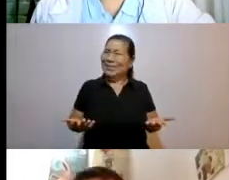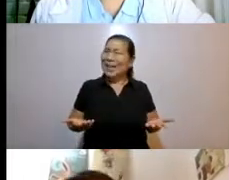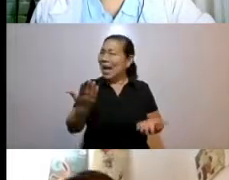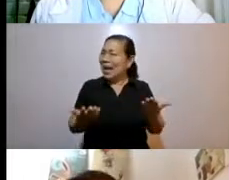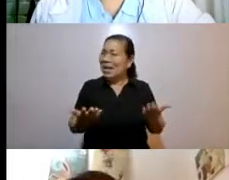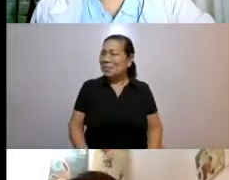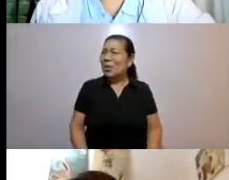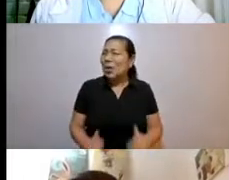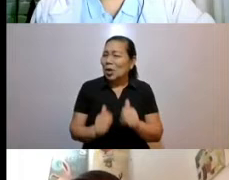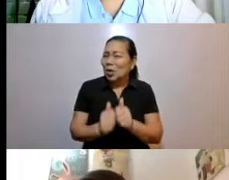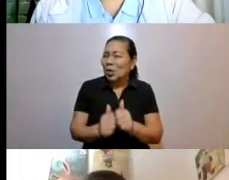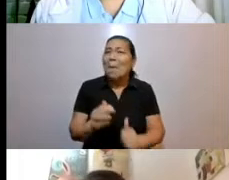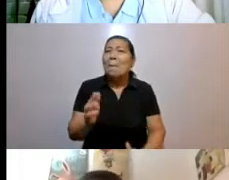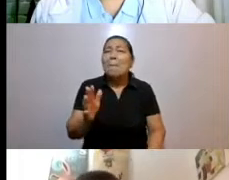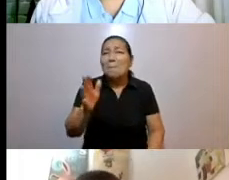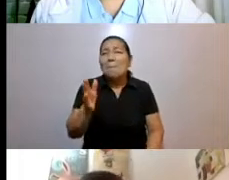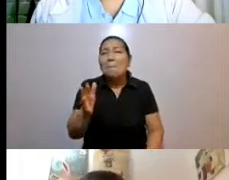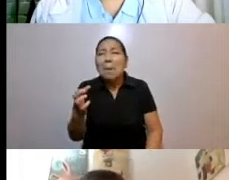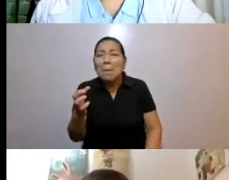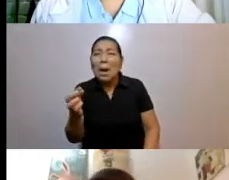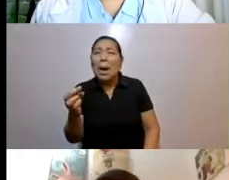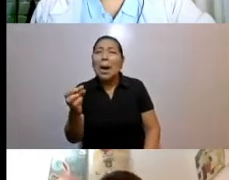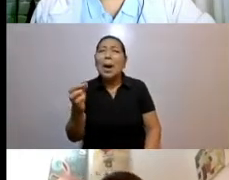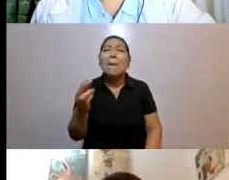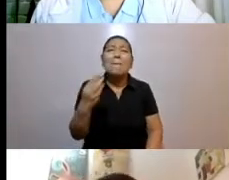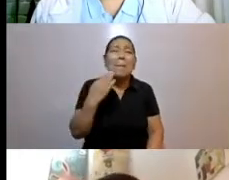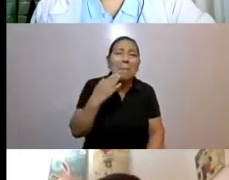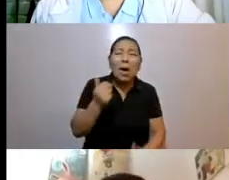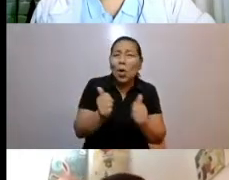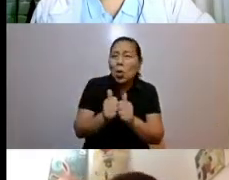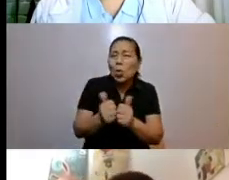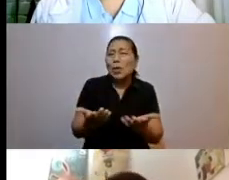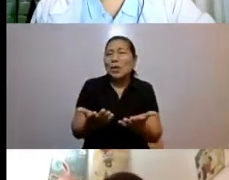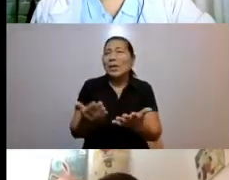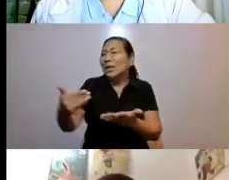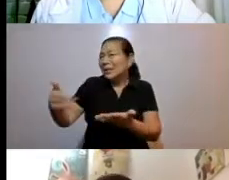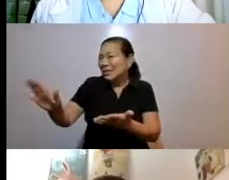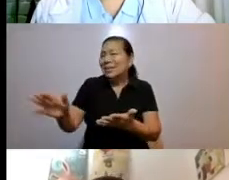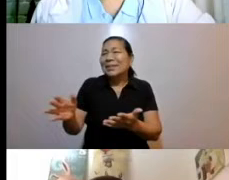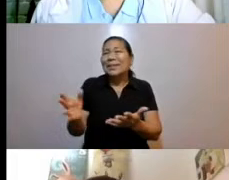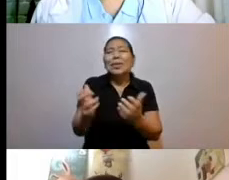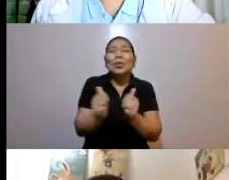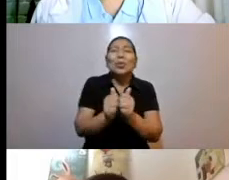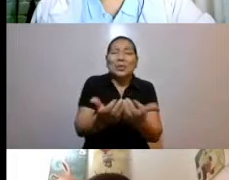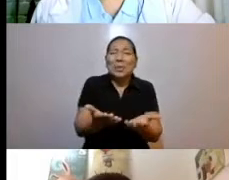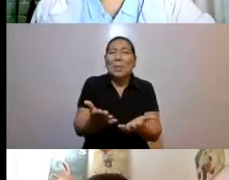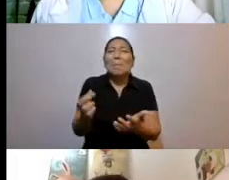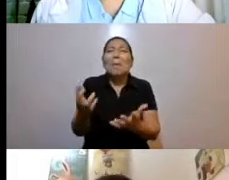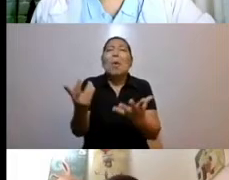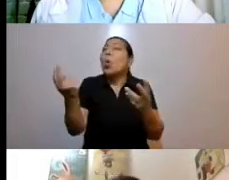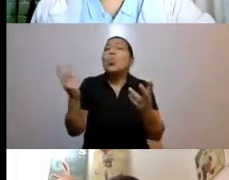vienen acompañados de los padres y también eso dificulta un poco, a veces quieren que se vayan, a veces los padres quieren